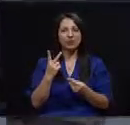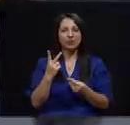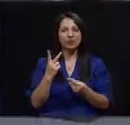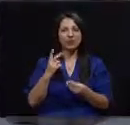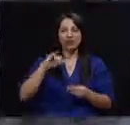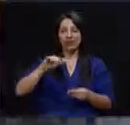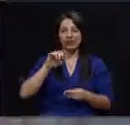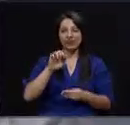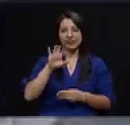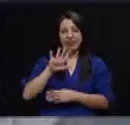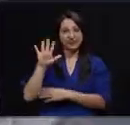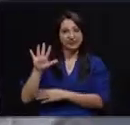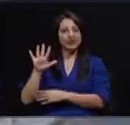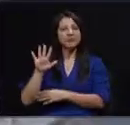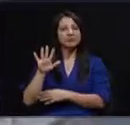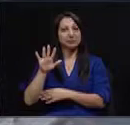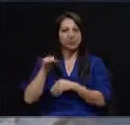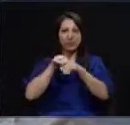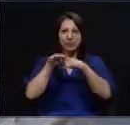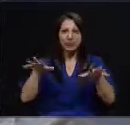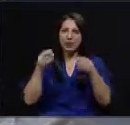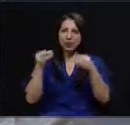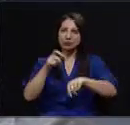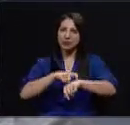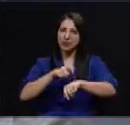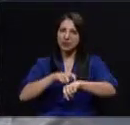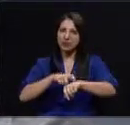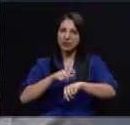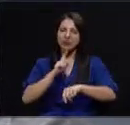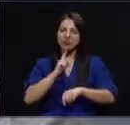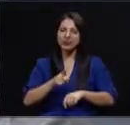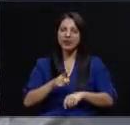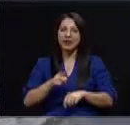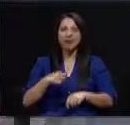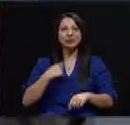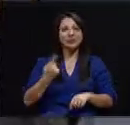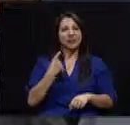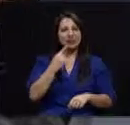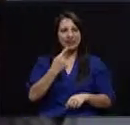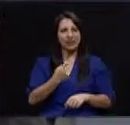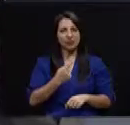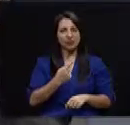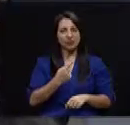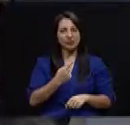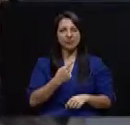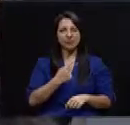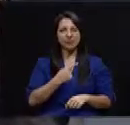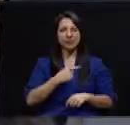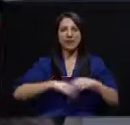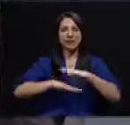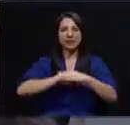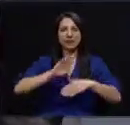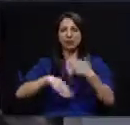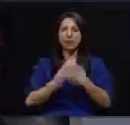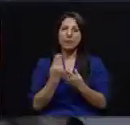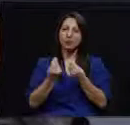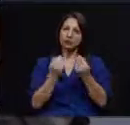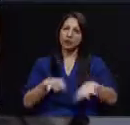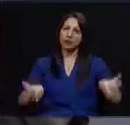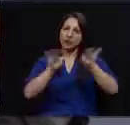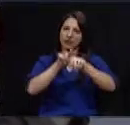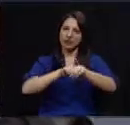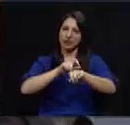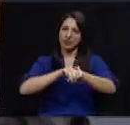Gesta del 56. Exactamente, sí. que abarca mucho tiempo. Realmente, es lo que yo siempre digo, la base de toda producción para mí siempre es el